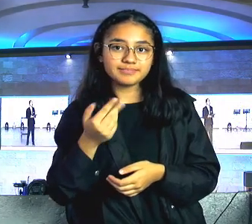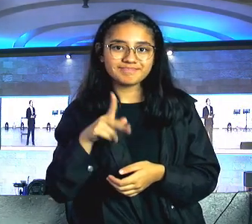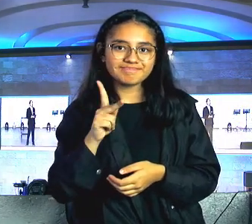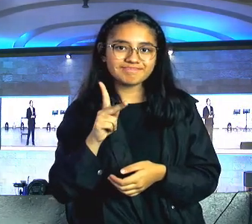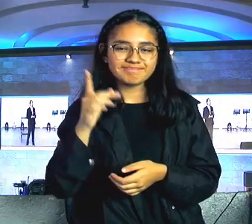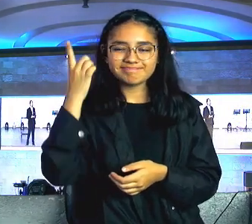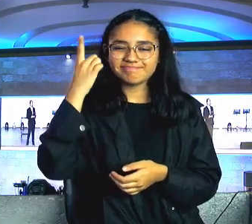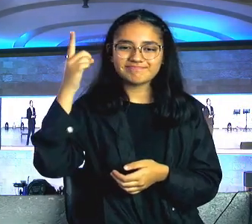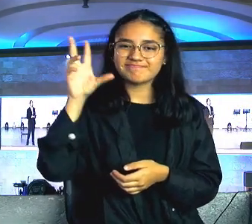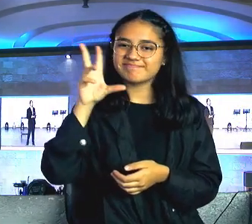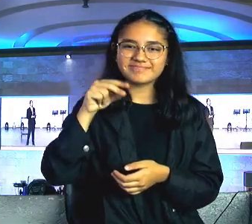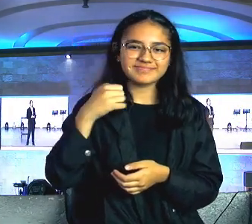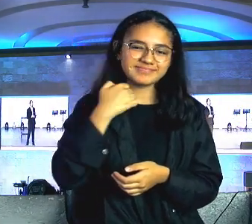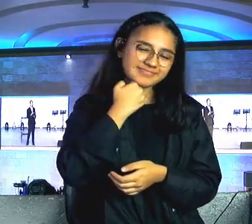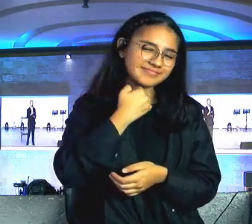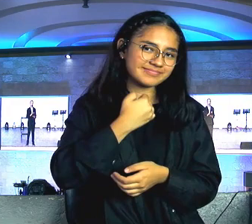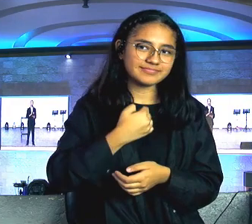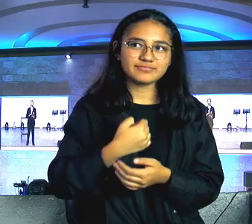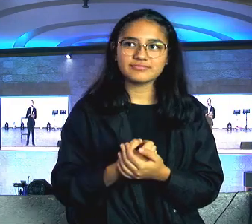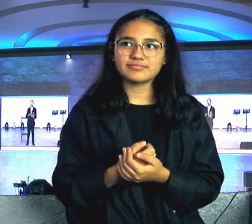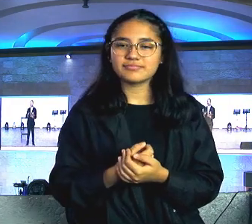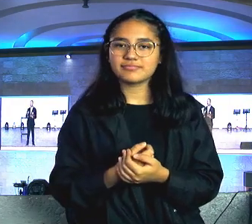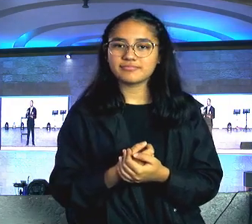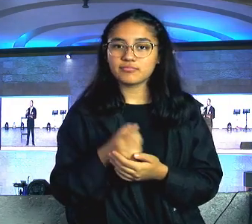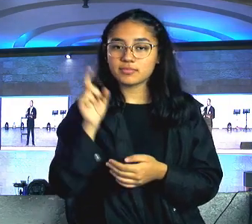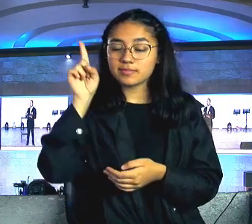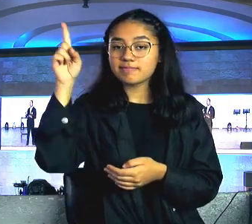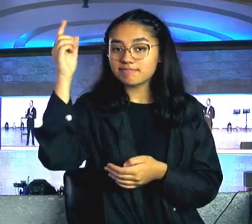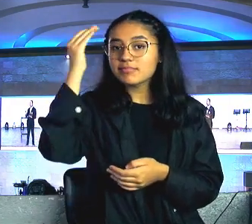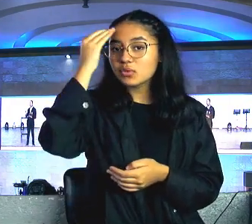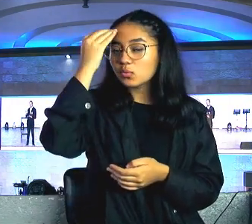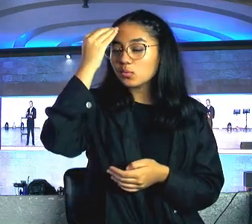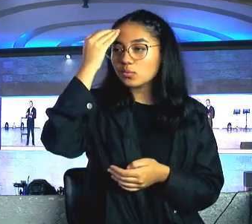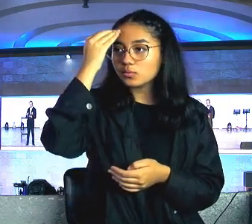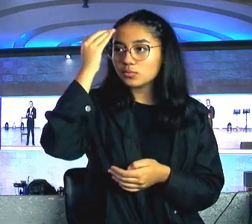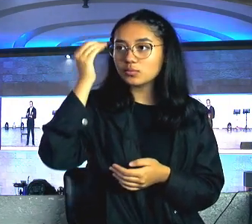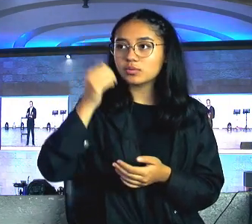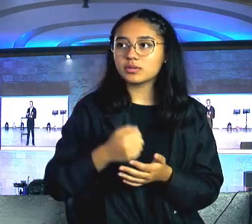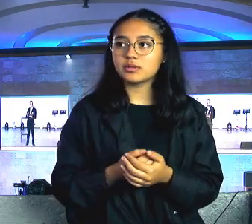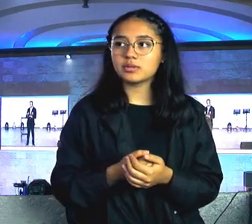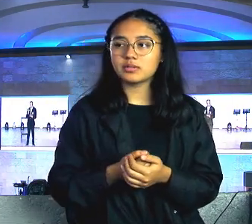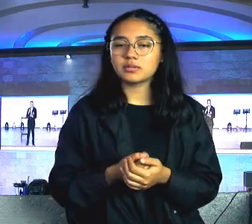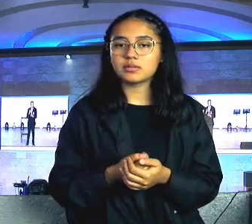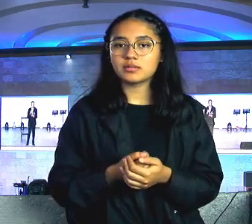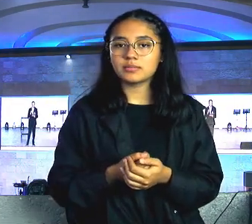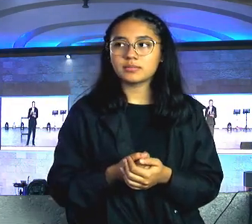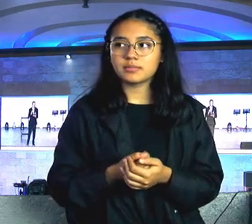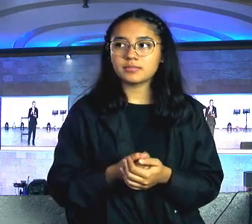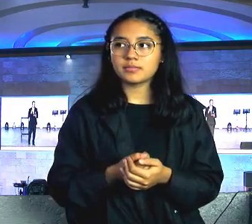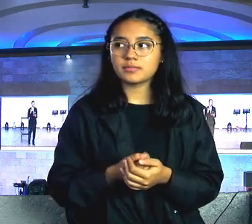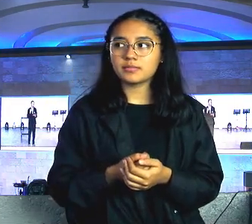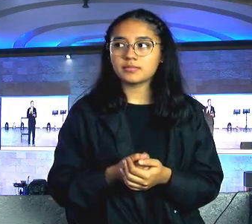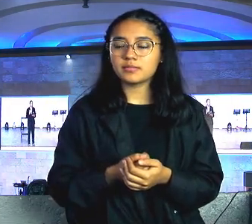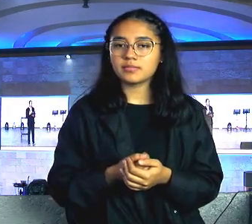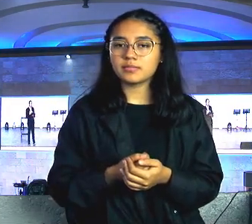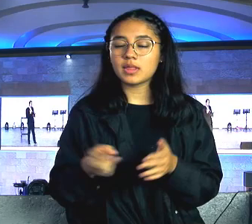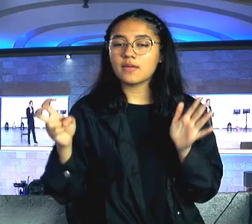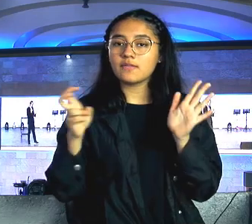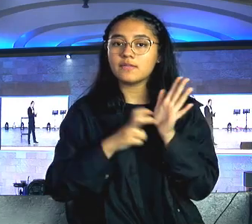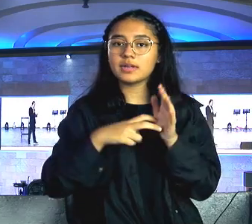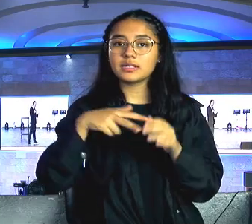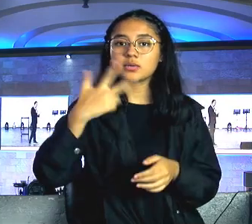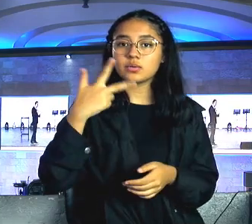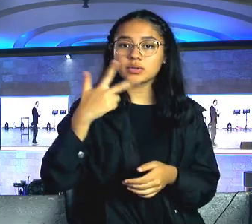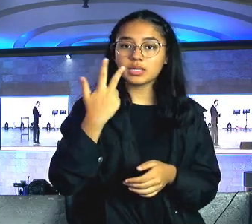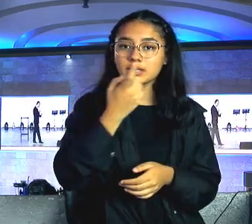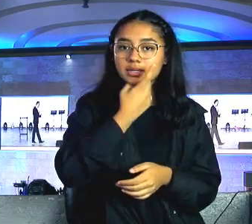vas a engañar. Él lo conoce todo. Versículo 13: tú